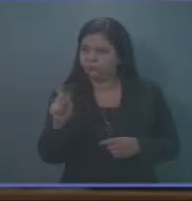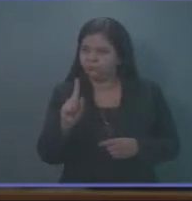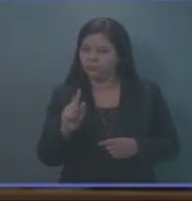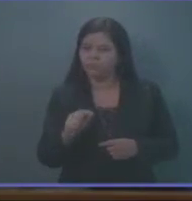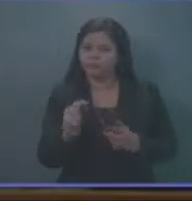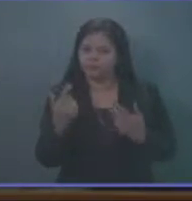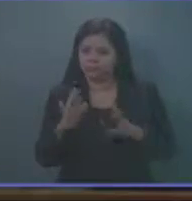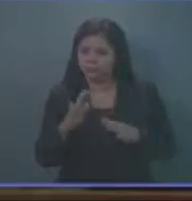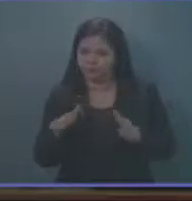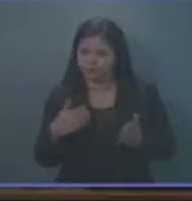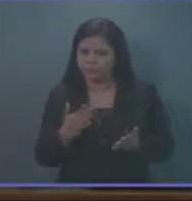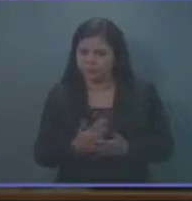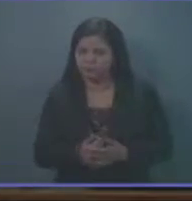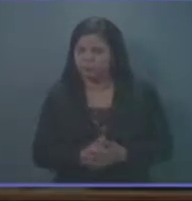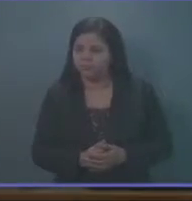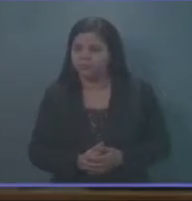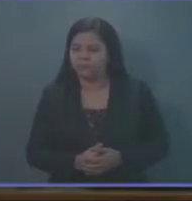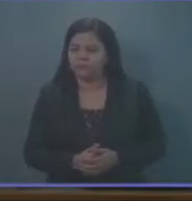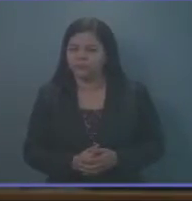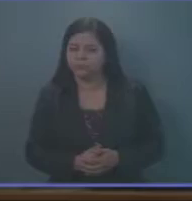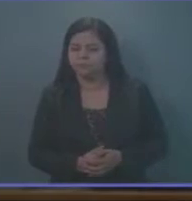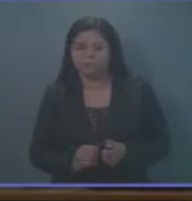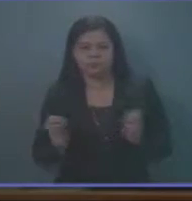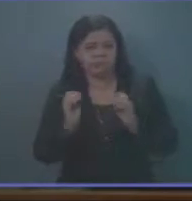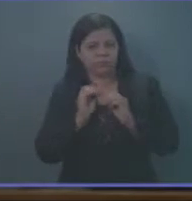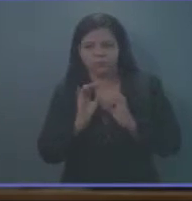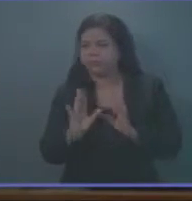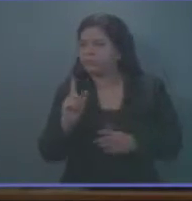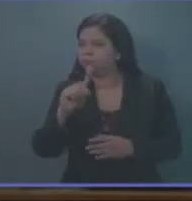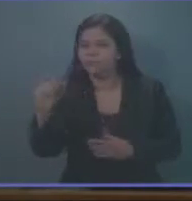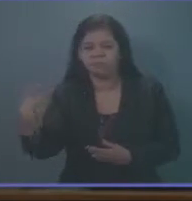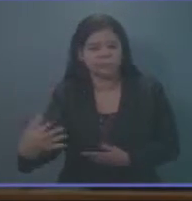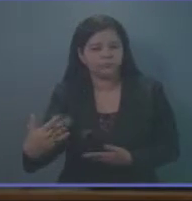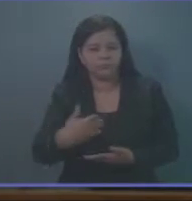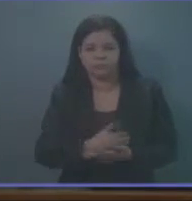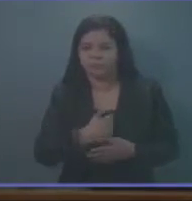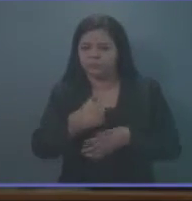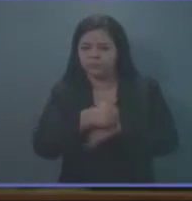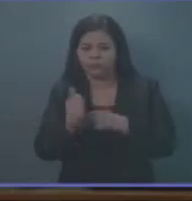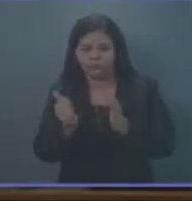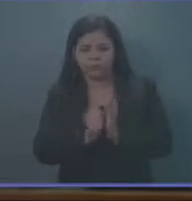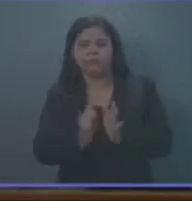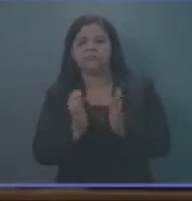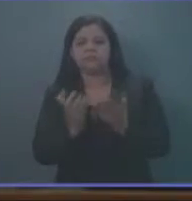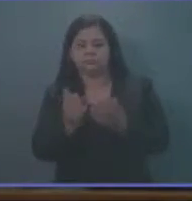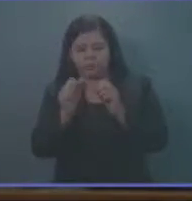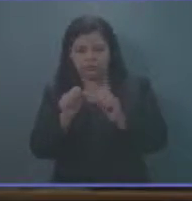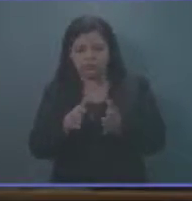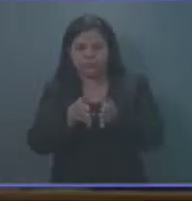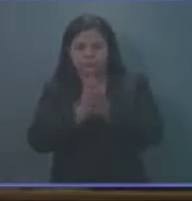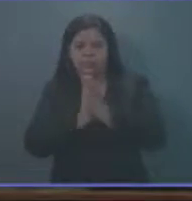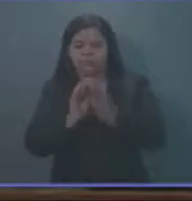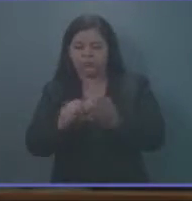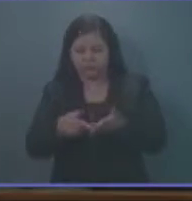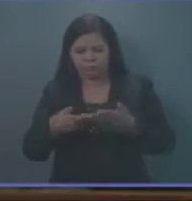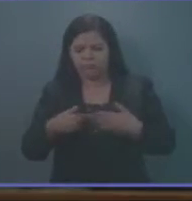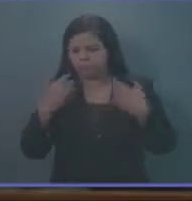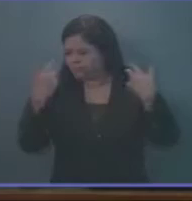acaba de decir, es que ellos no debieron venir a la Asamblea Legislativa para pedir un derecho